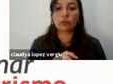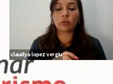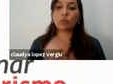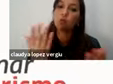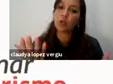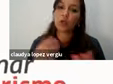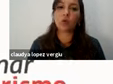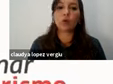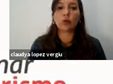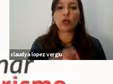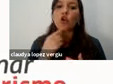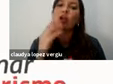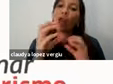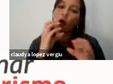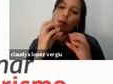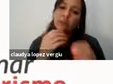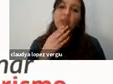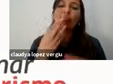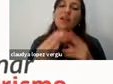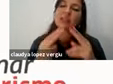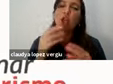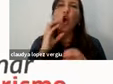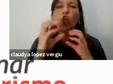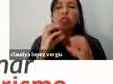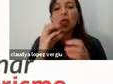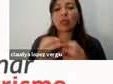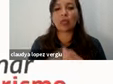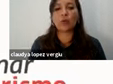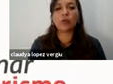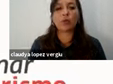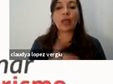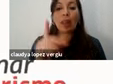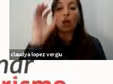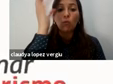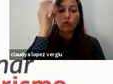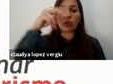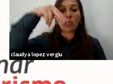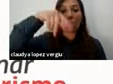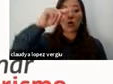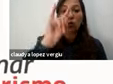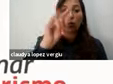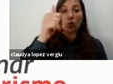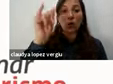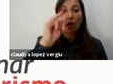es todo lo que yo quería compartir, lo que estamos trabajando en el Bosque de las Nuas.